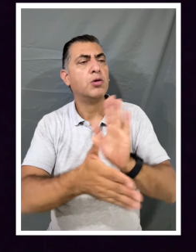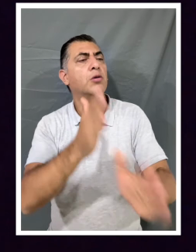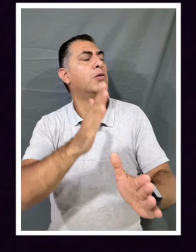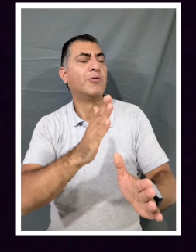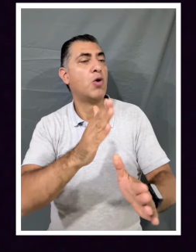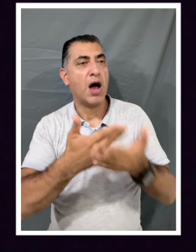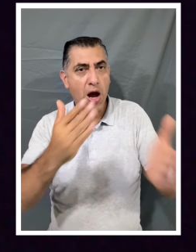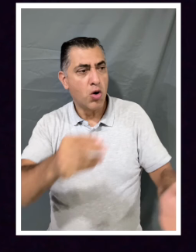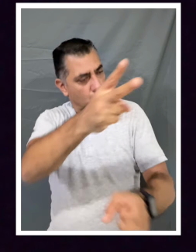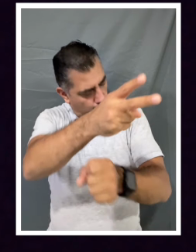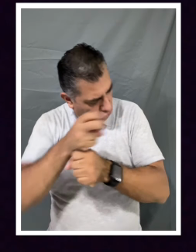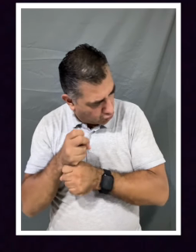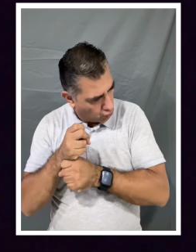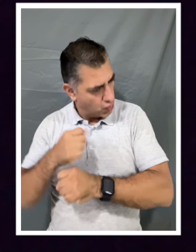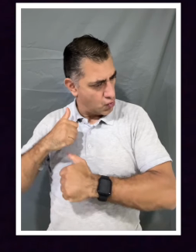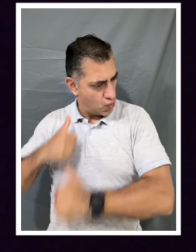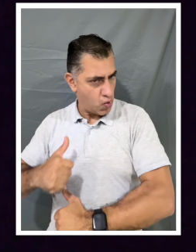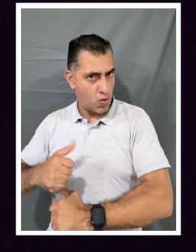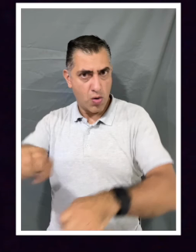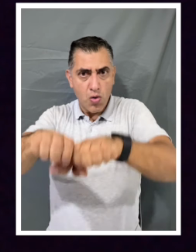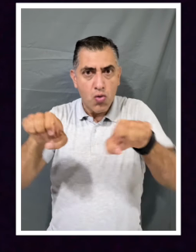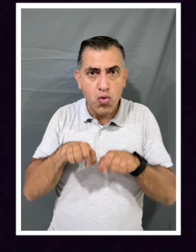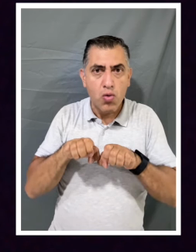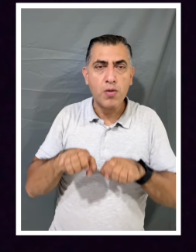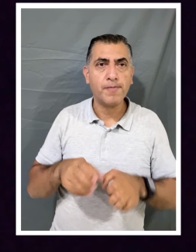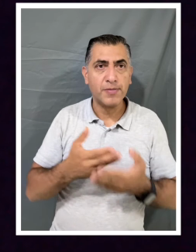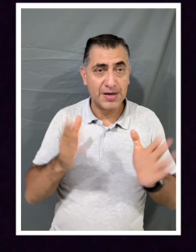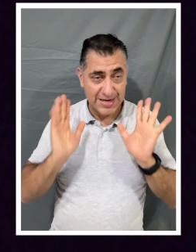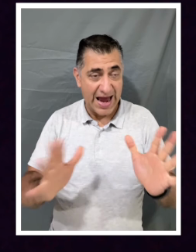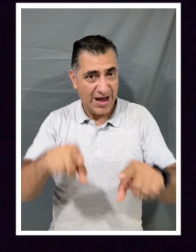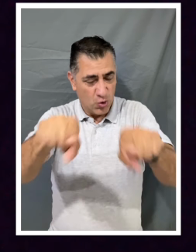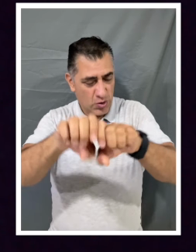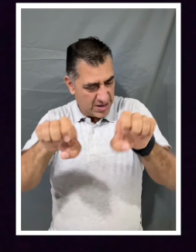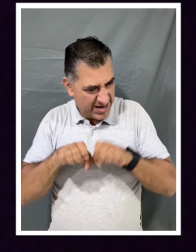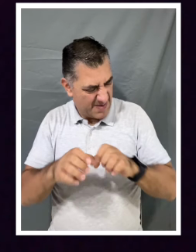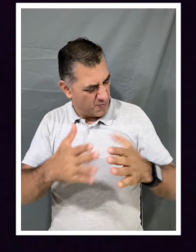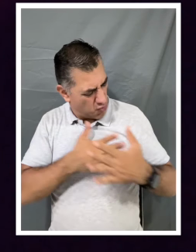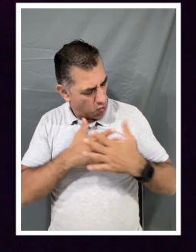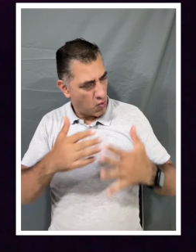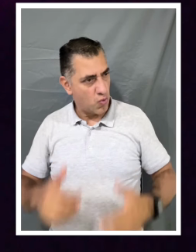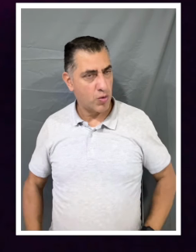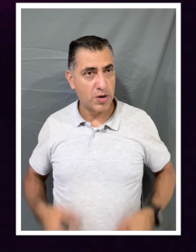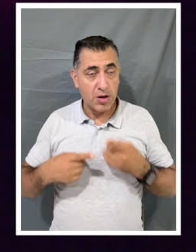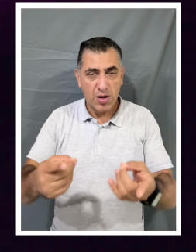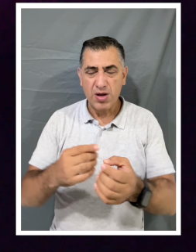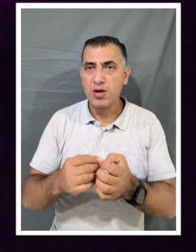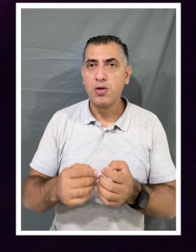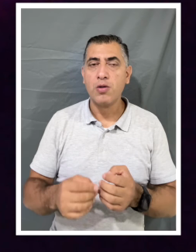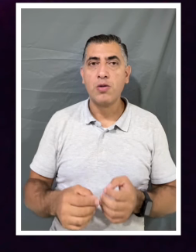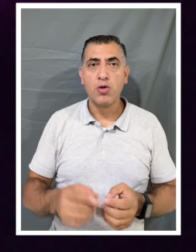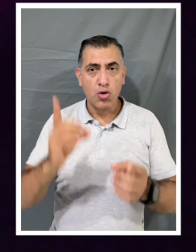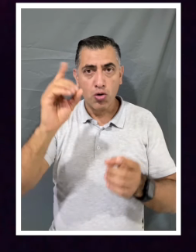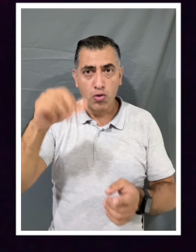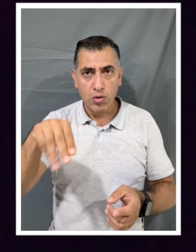sino Oye ahora vas a formar parte de mis fuerzas de mi equipo ya eres de mi equipo y te voy a dar capacidades sobrenaturales para